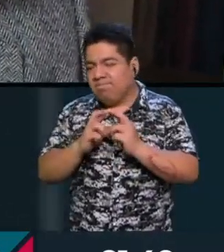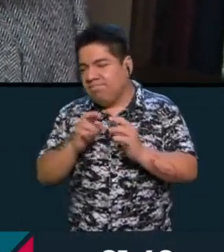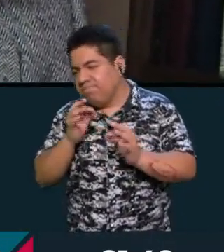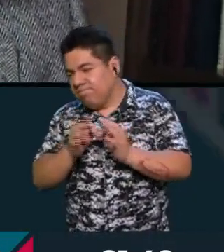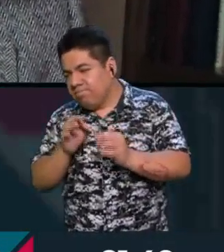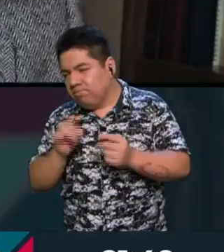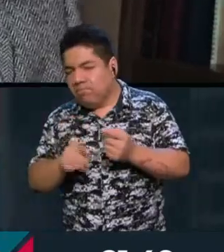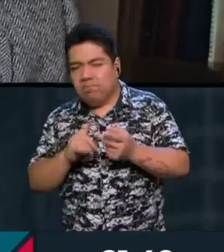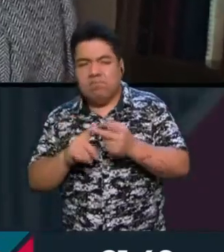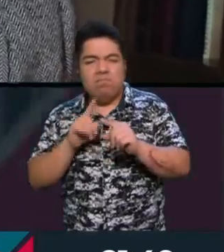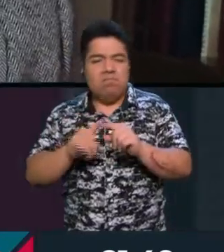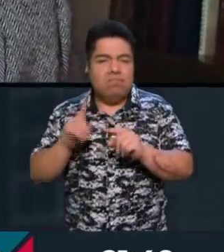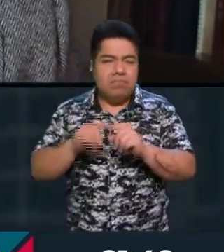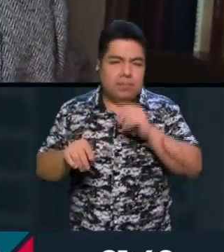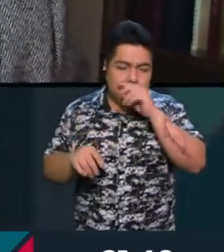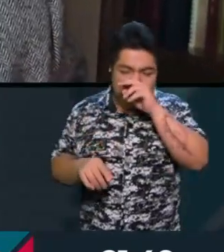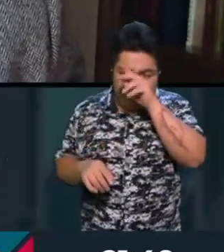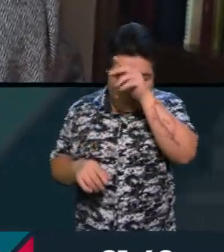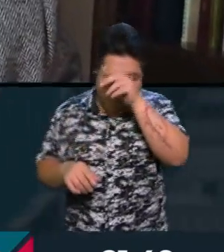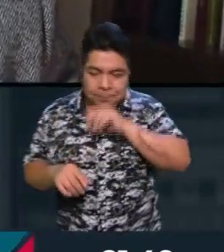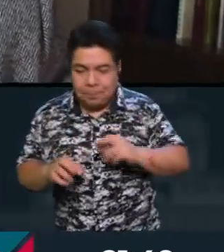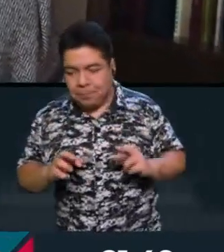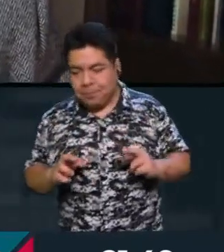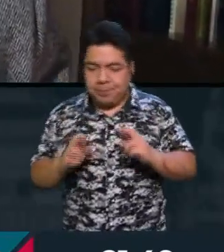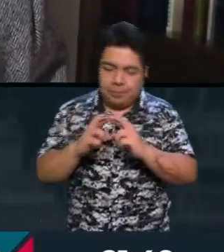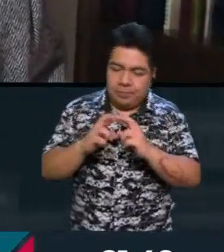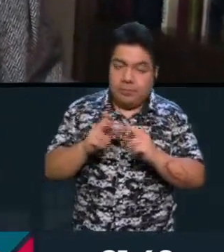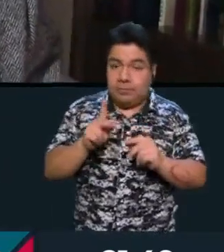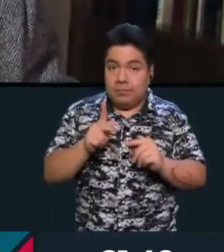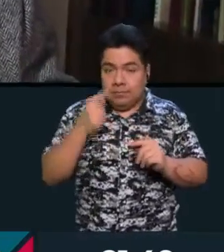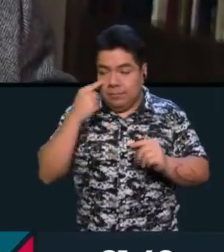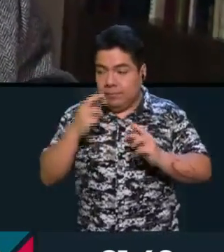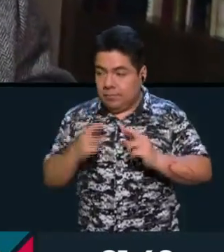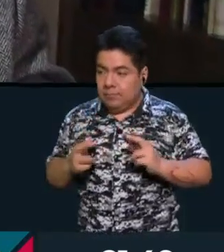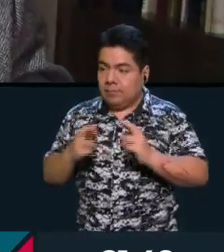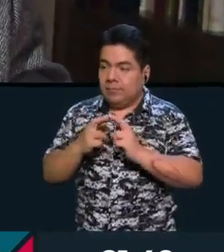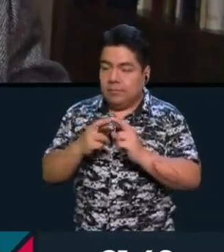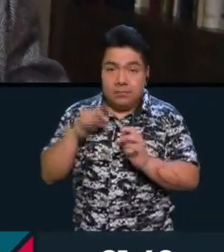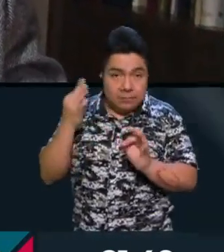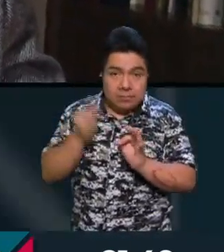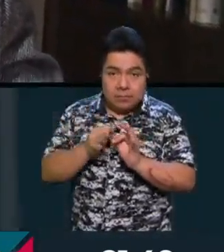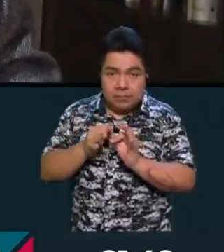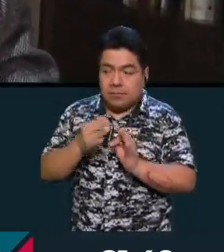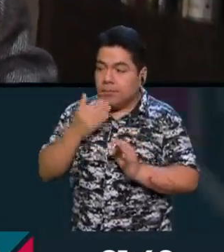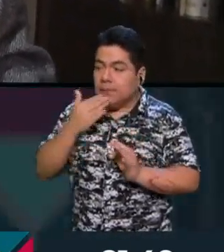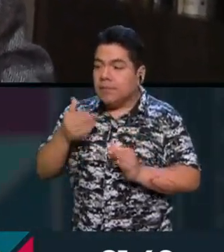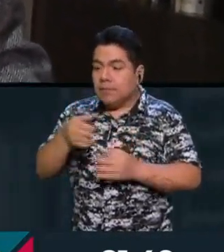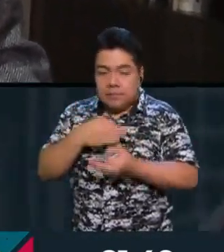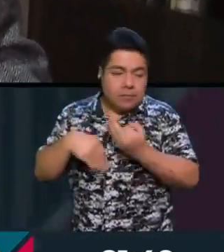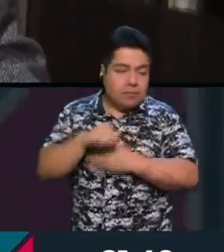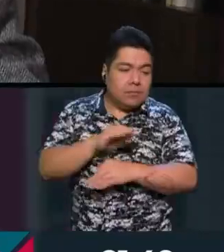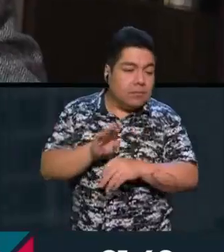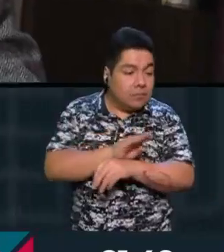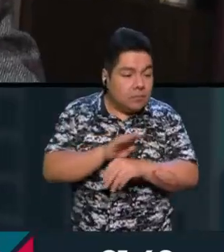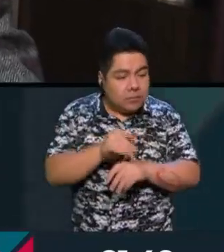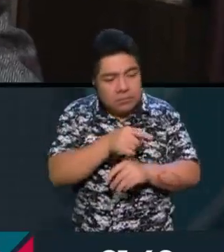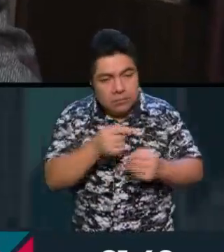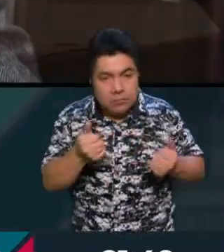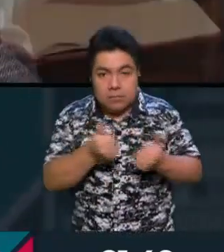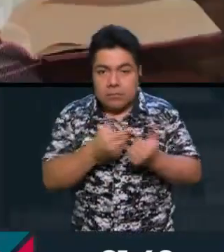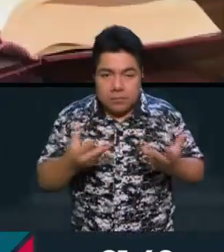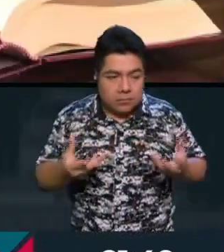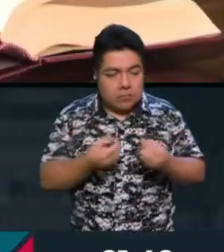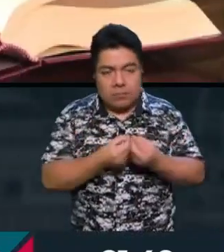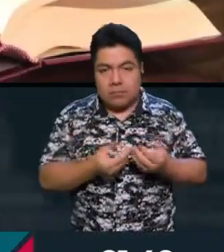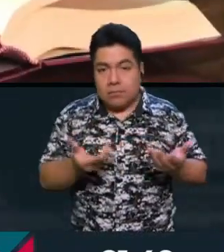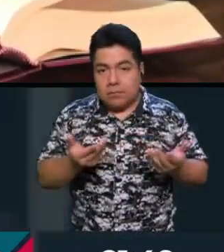las religiones, más que nada de las religiones, pero esas religiones que abordan por el bien de los demás, ¿no? Claro. Y que tienen fundamento